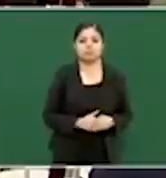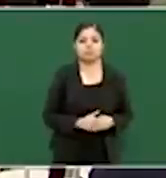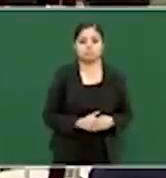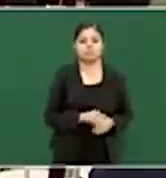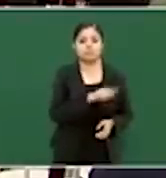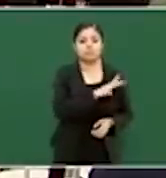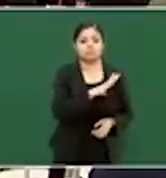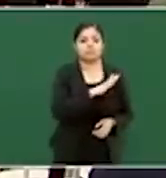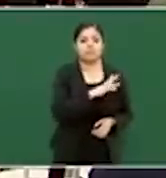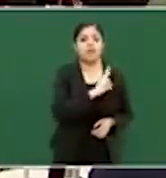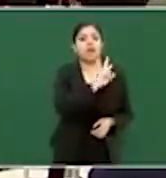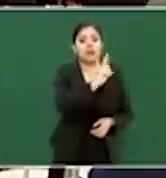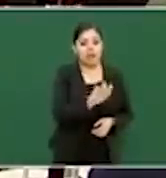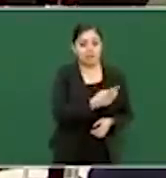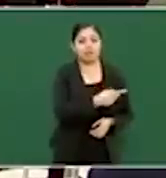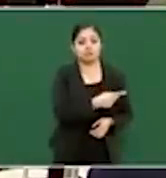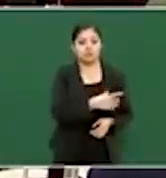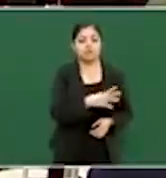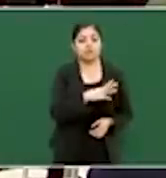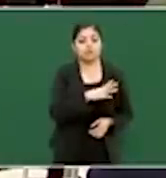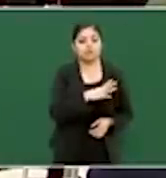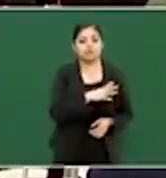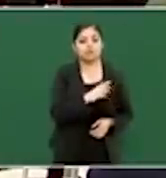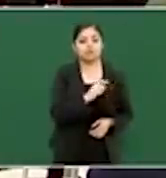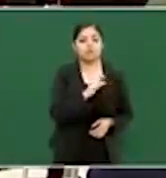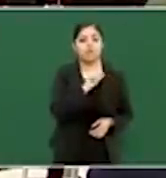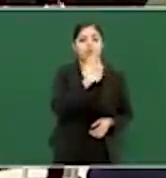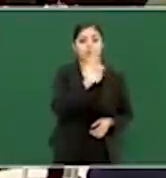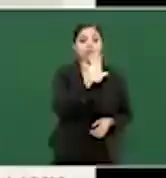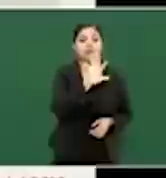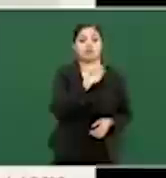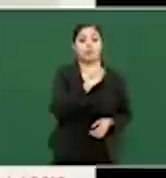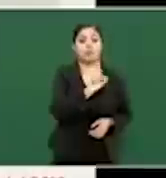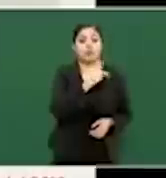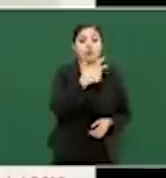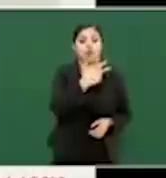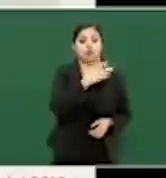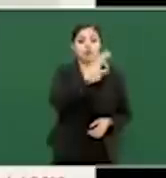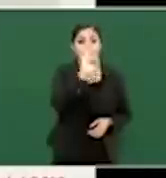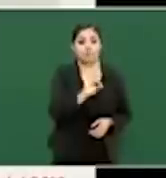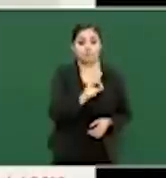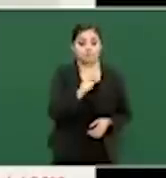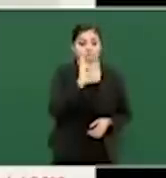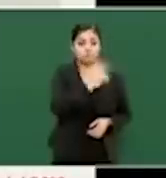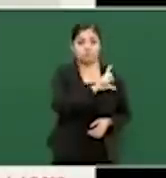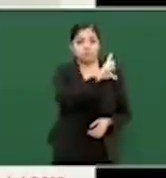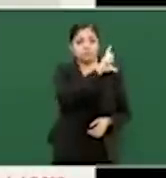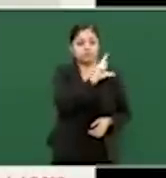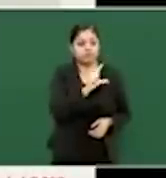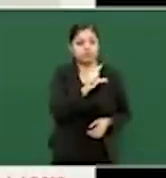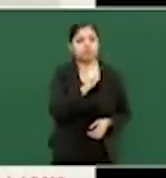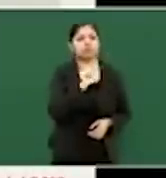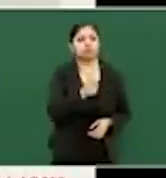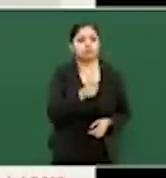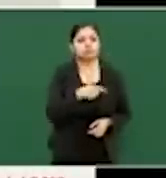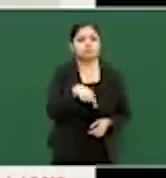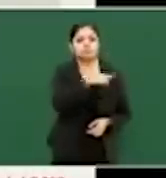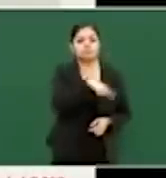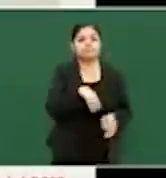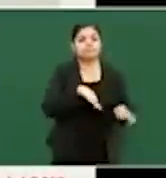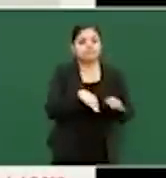Lagos de Moreno, ahí está también con un menos 45.8%. Este es el resultado del trabajo que se ha